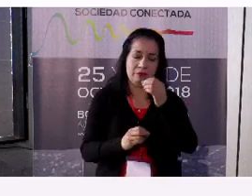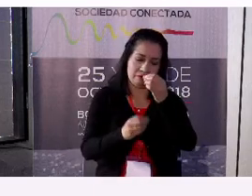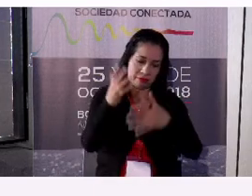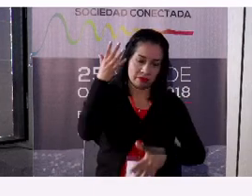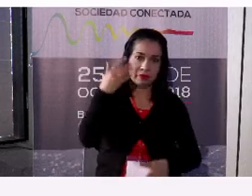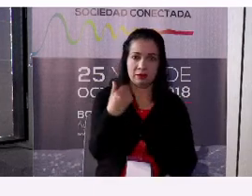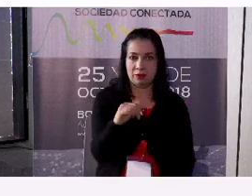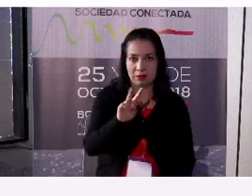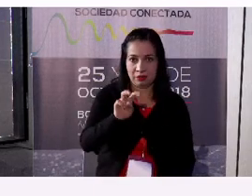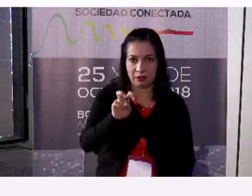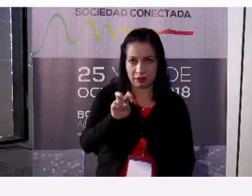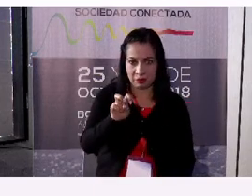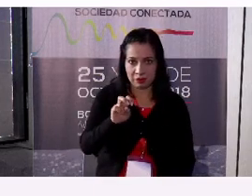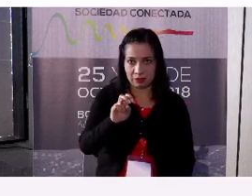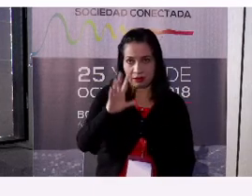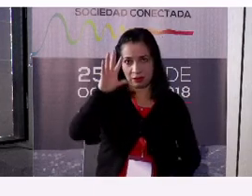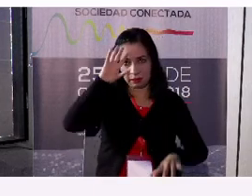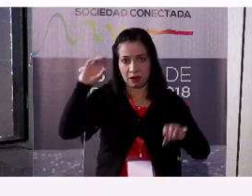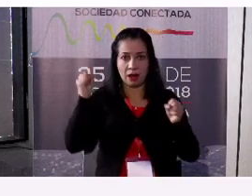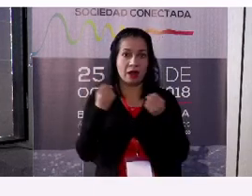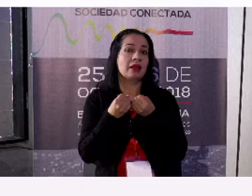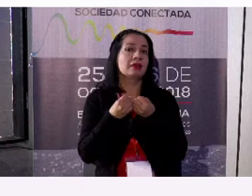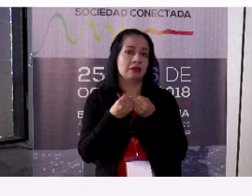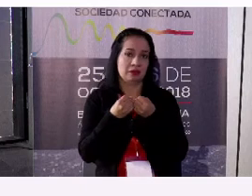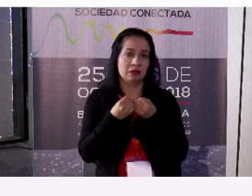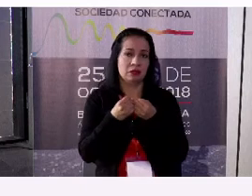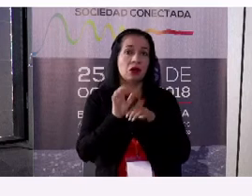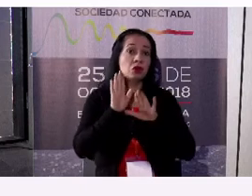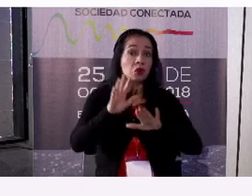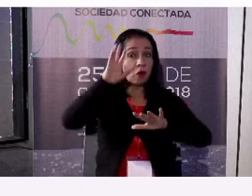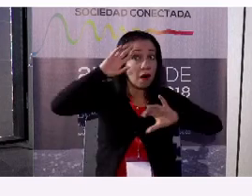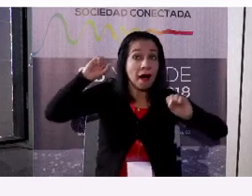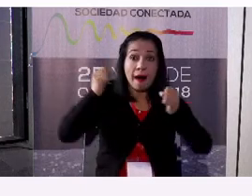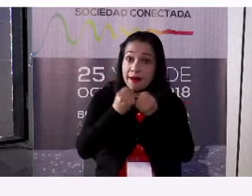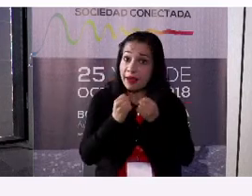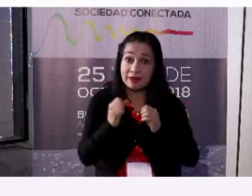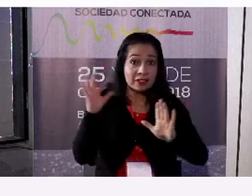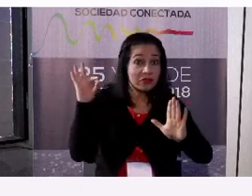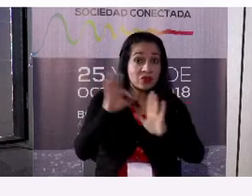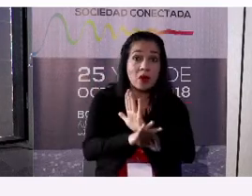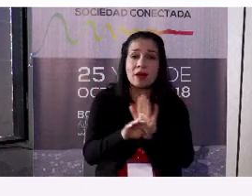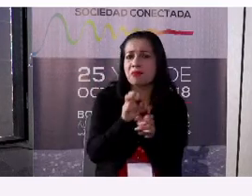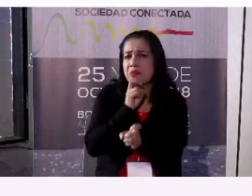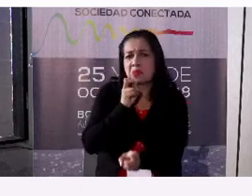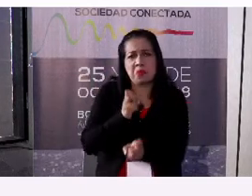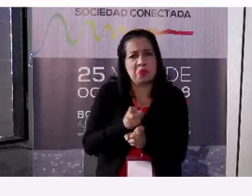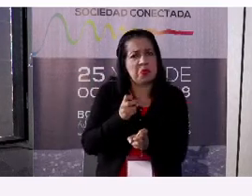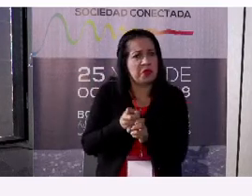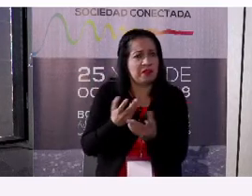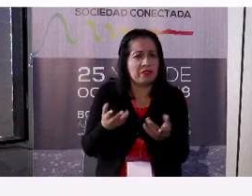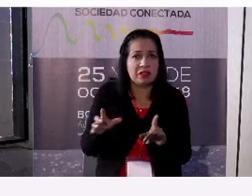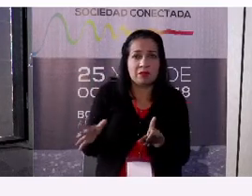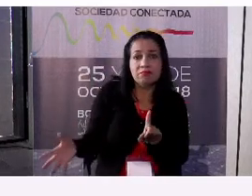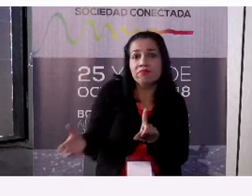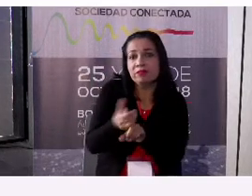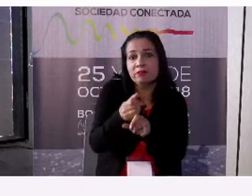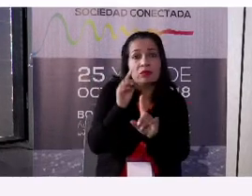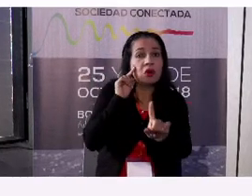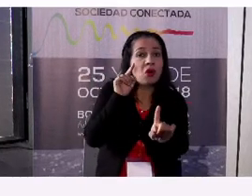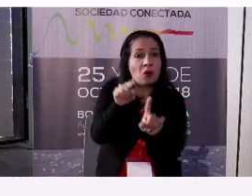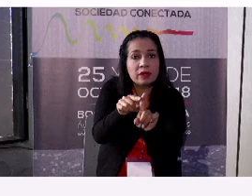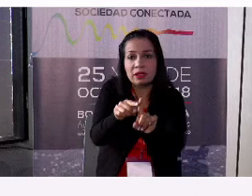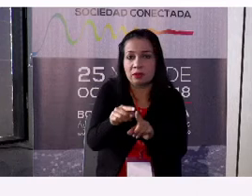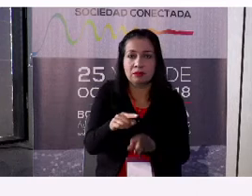las las alianzas eh sin eso sería muy difícil los eh eh lograr los objetivos